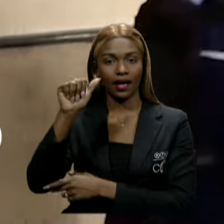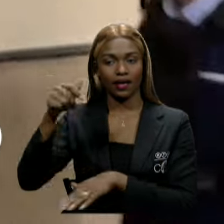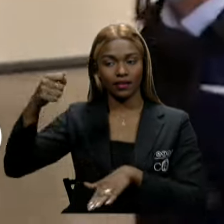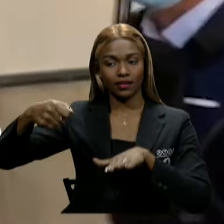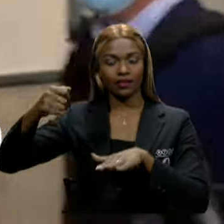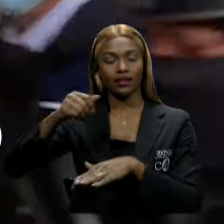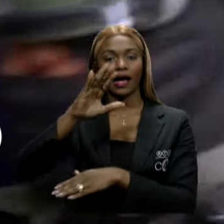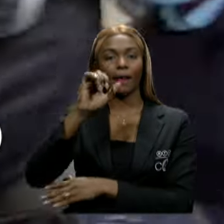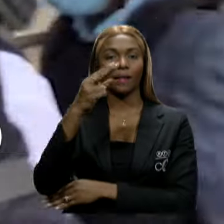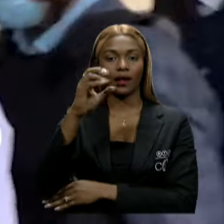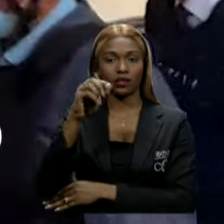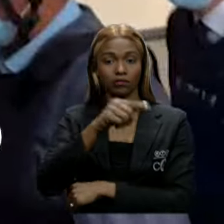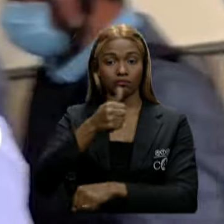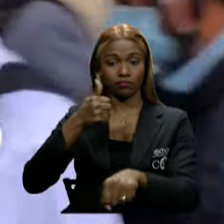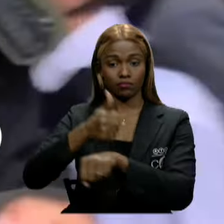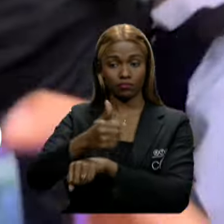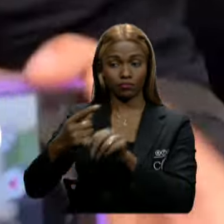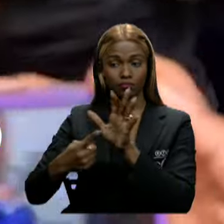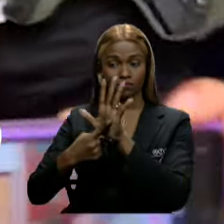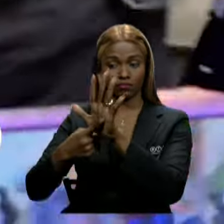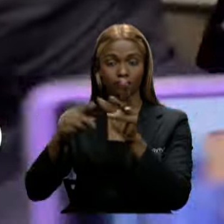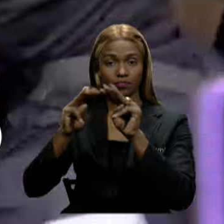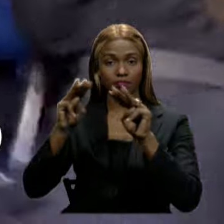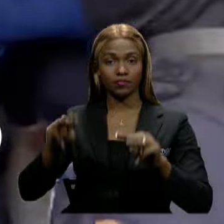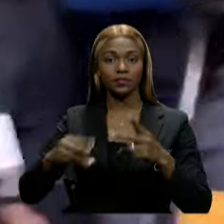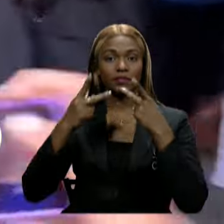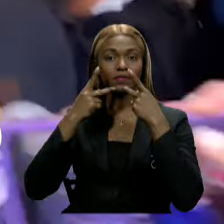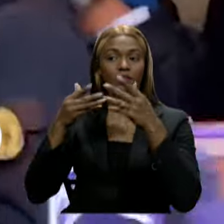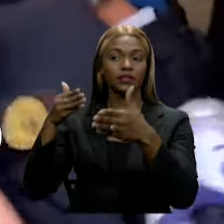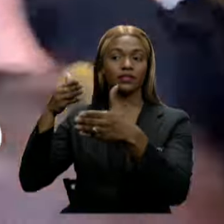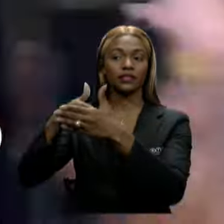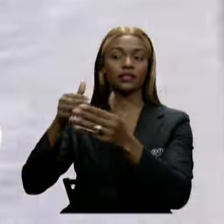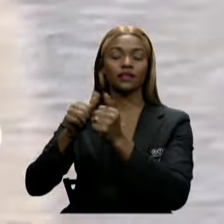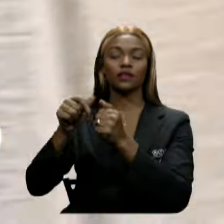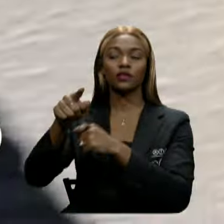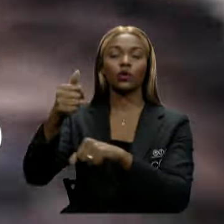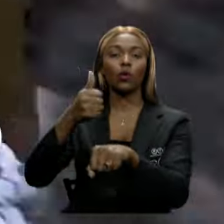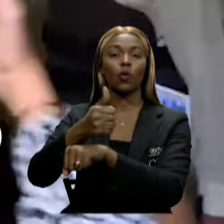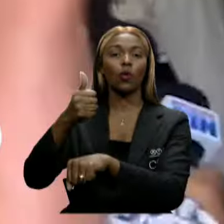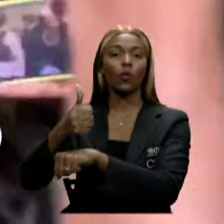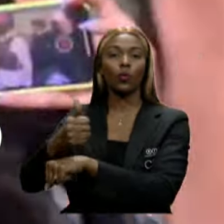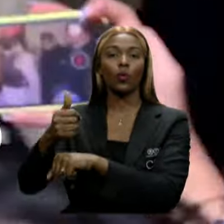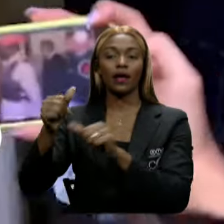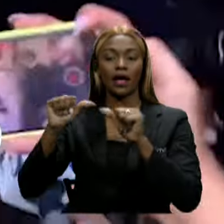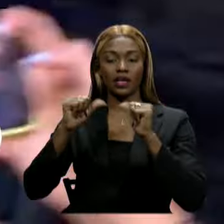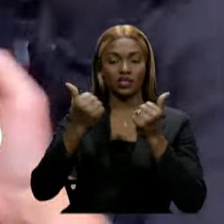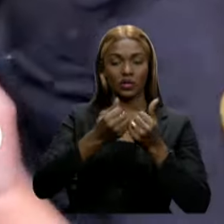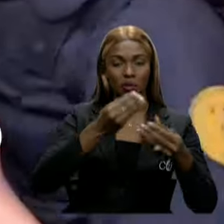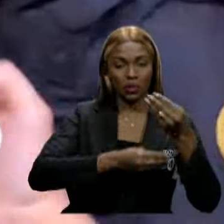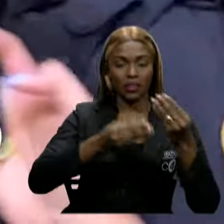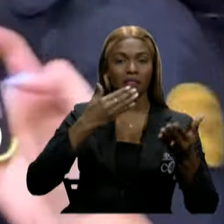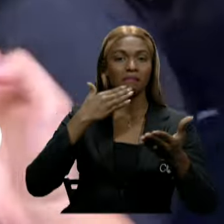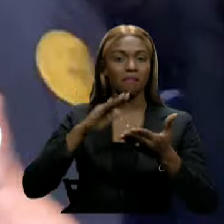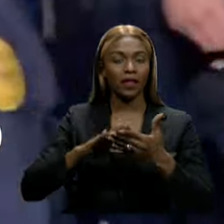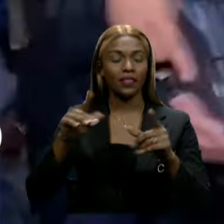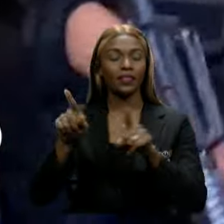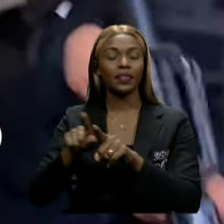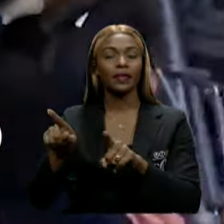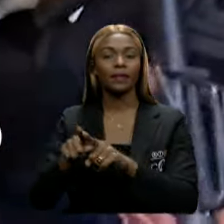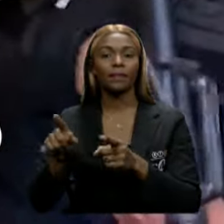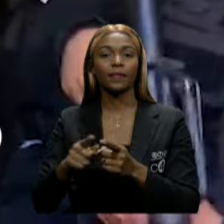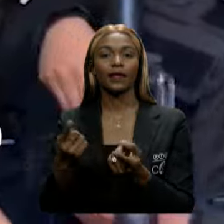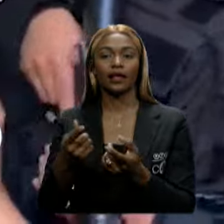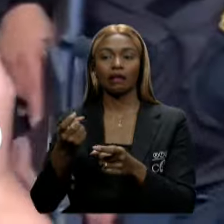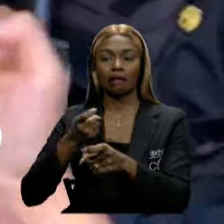esta imputación preliminar del Ministerio Público en contra de los imputados es de asociación de malhechores, así como también